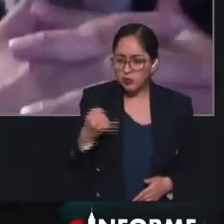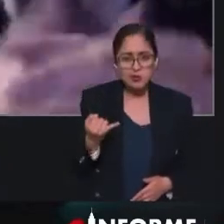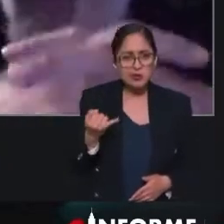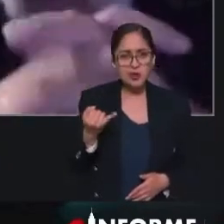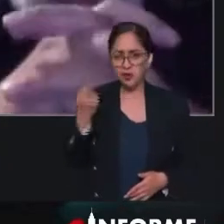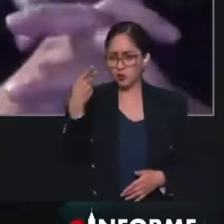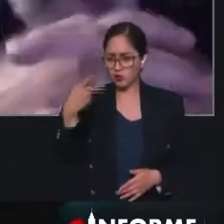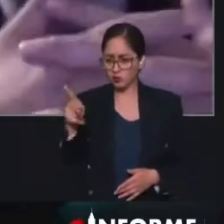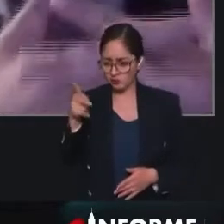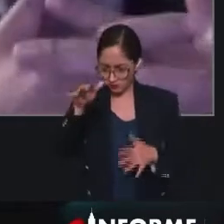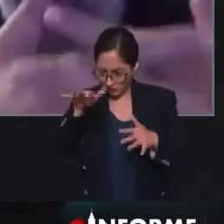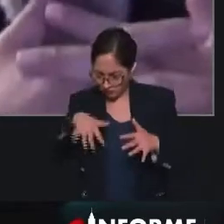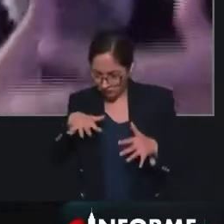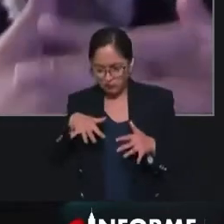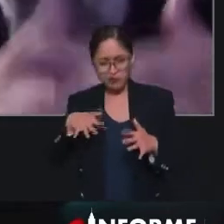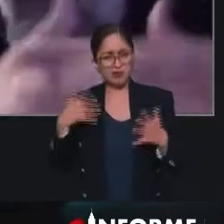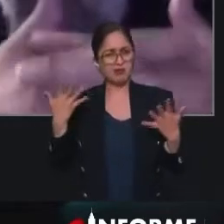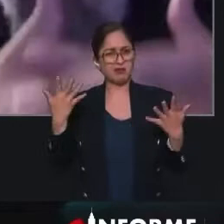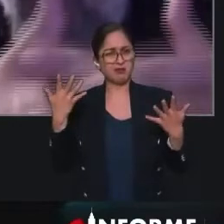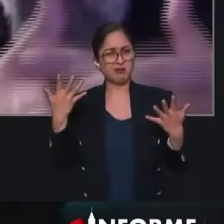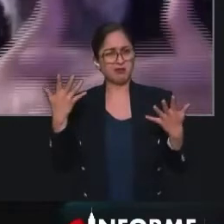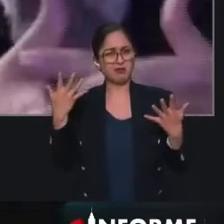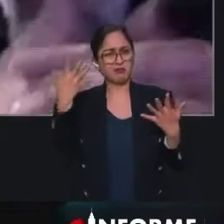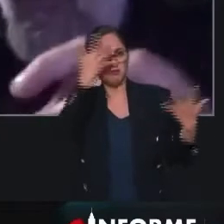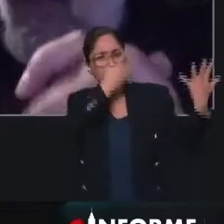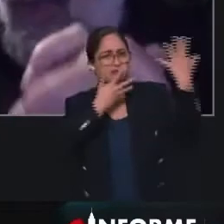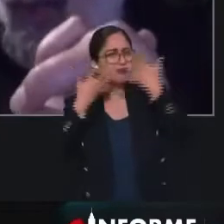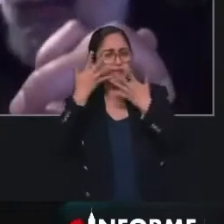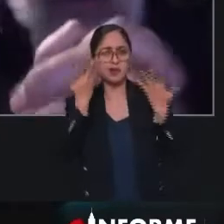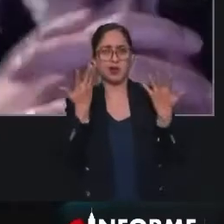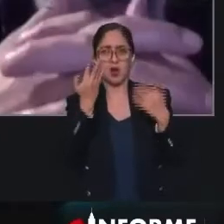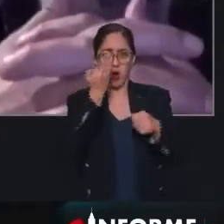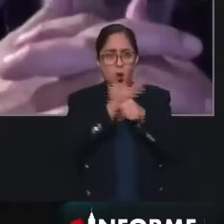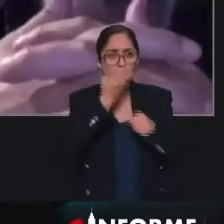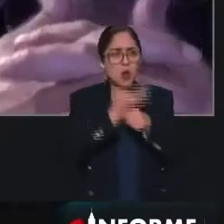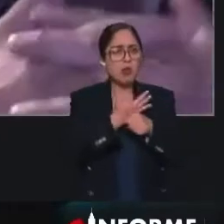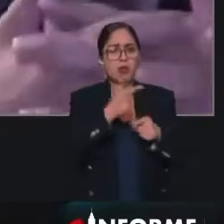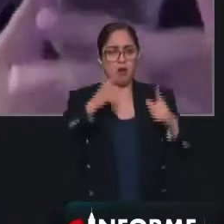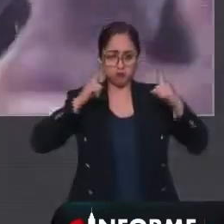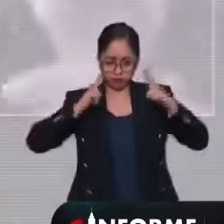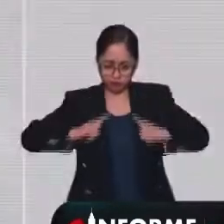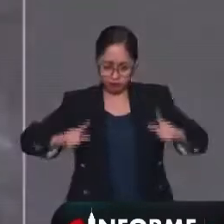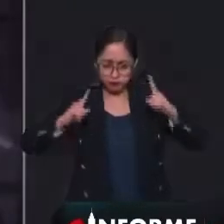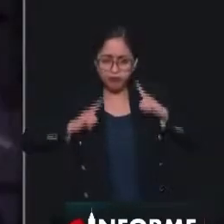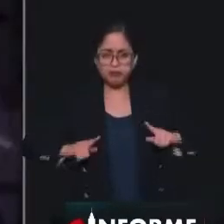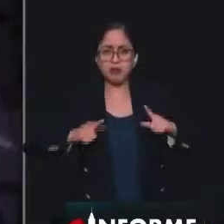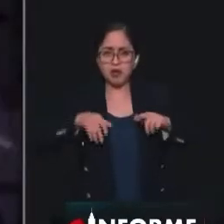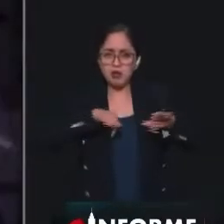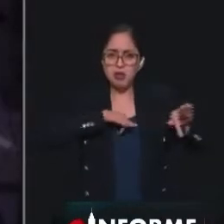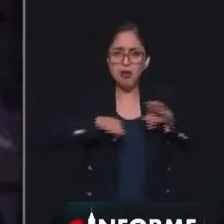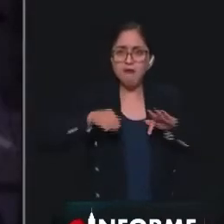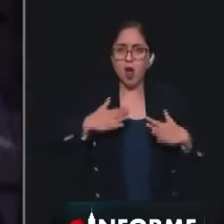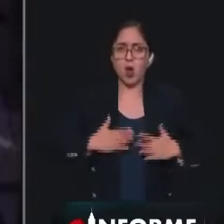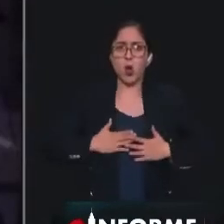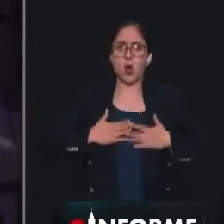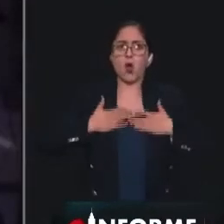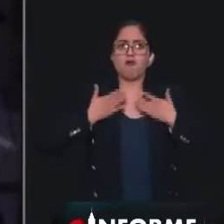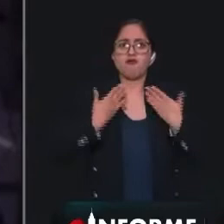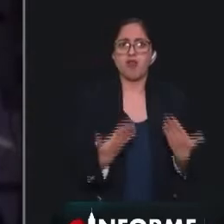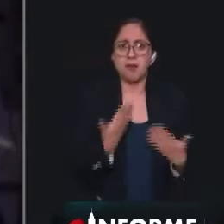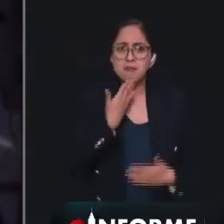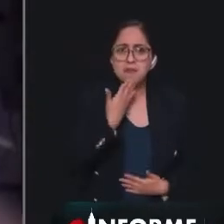No tenemos un sistema judicial confiable, no tenemos un sistema judicial funcional.